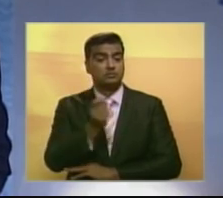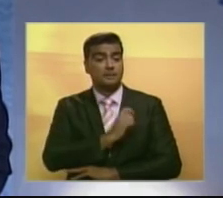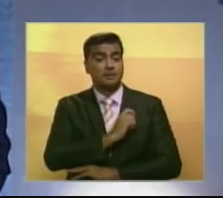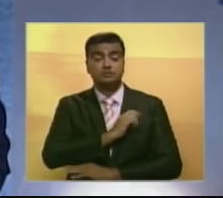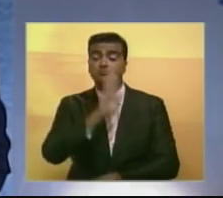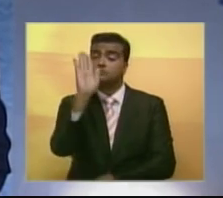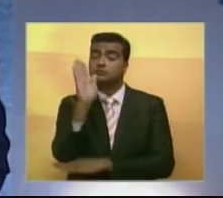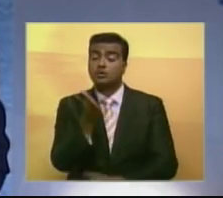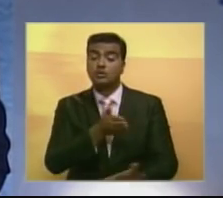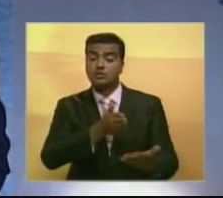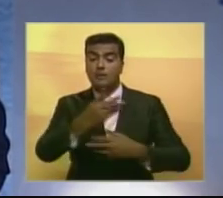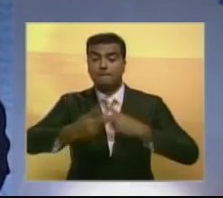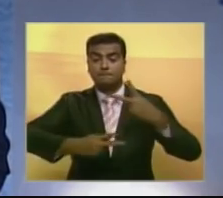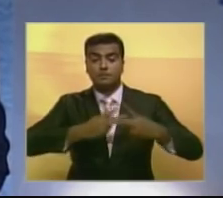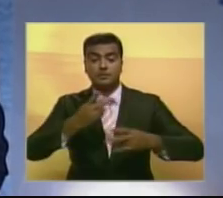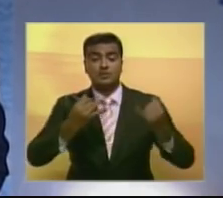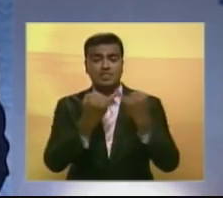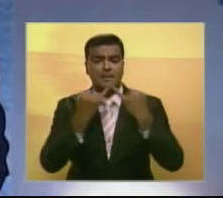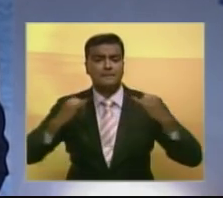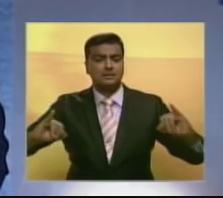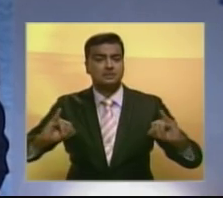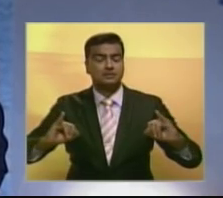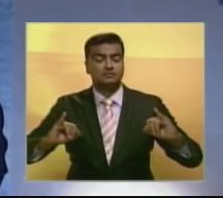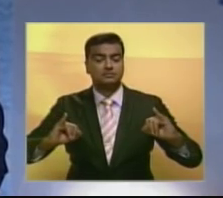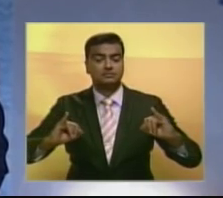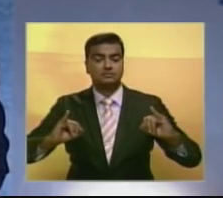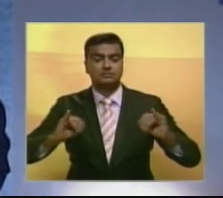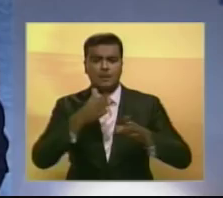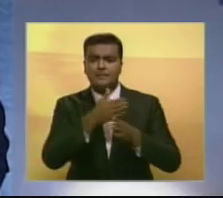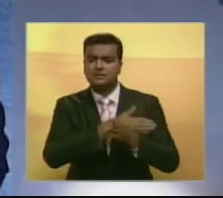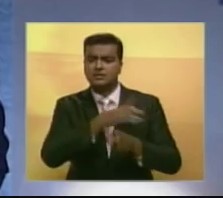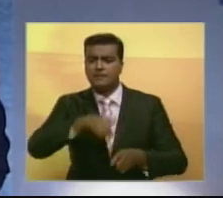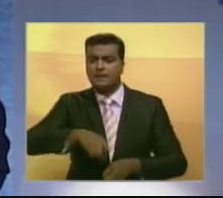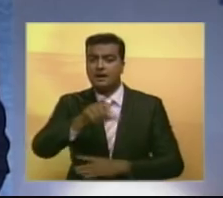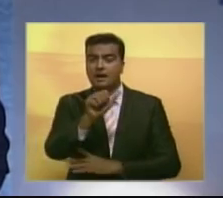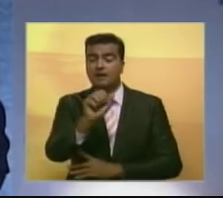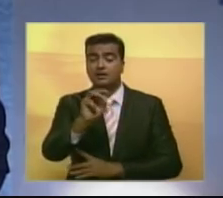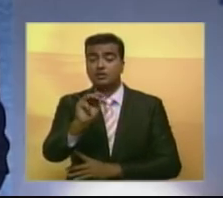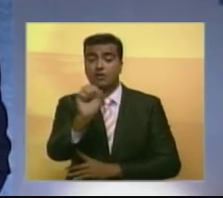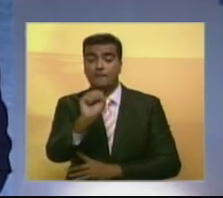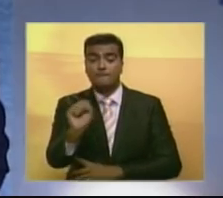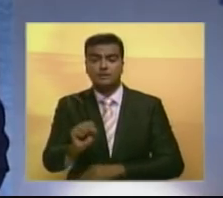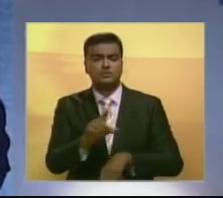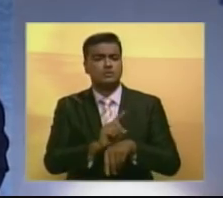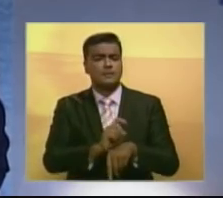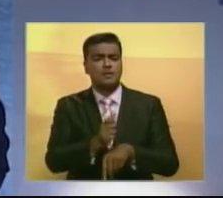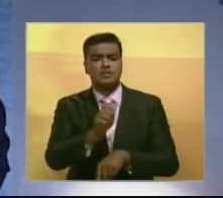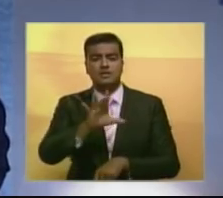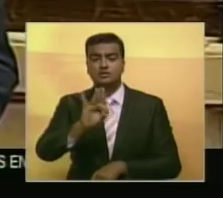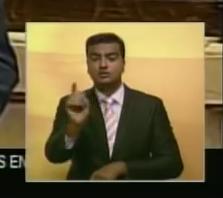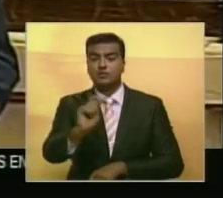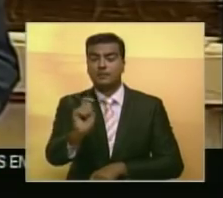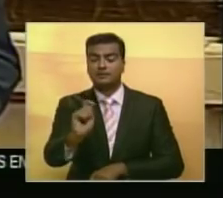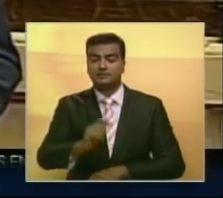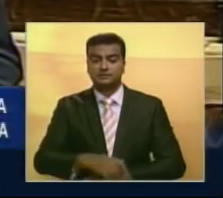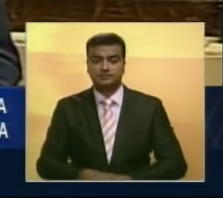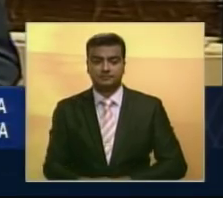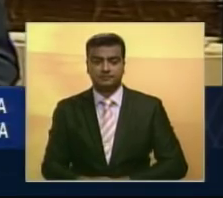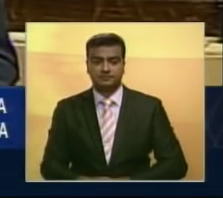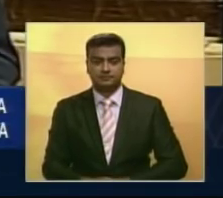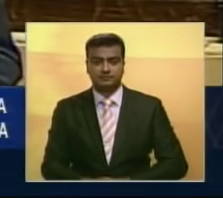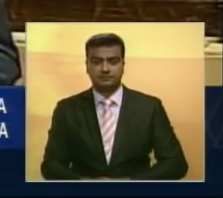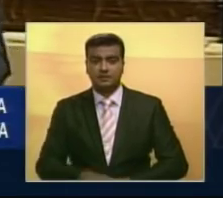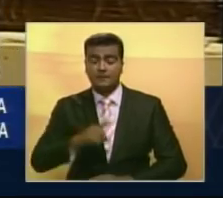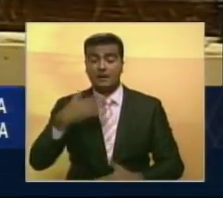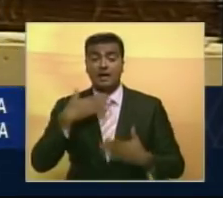comprometió a continuar el proceso independentista de su predecesor, Artur Mas, en un plazo de 18 meses. Carles Puigdemont,